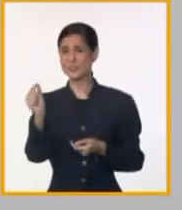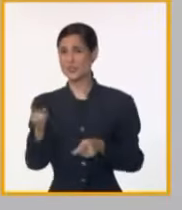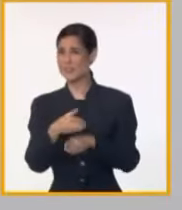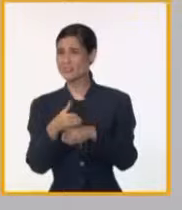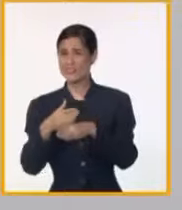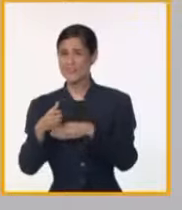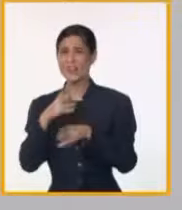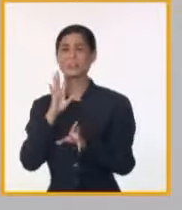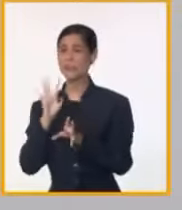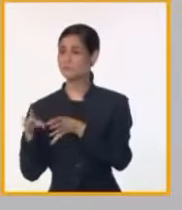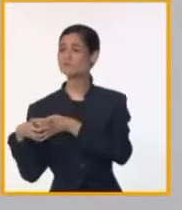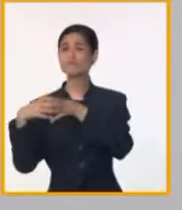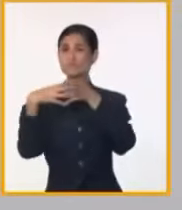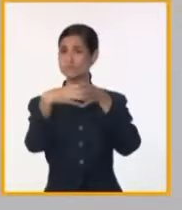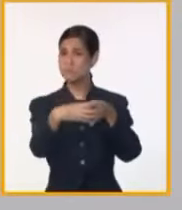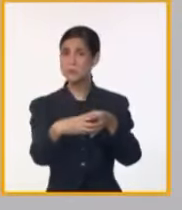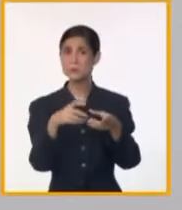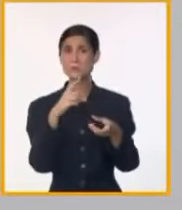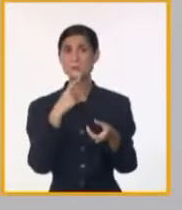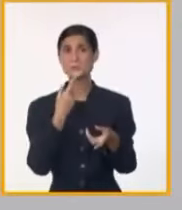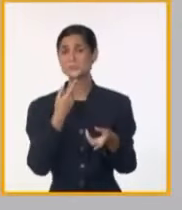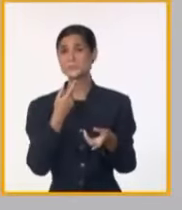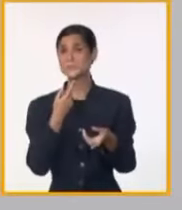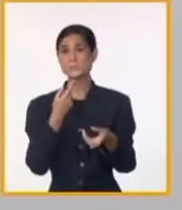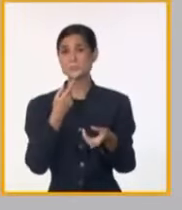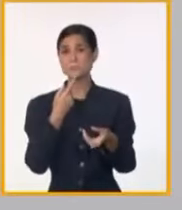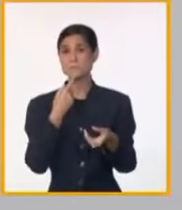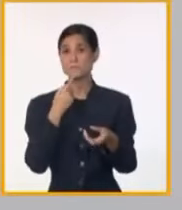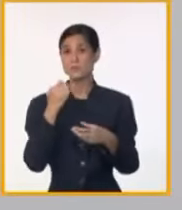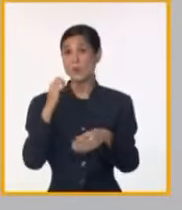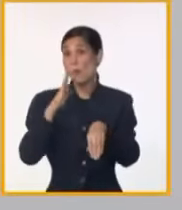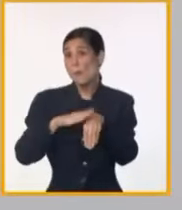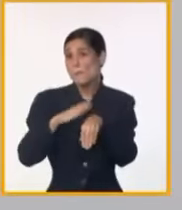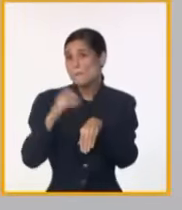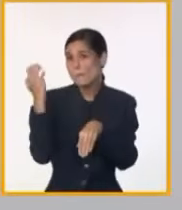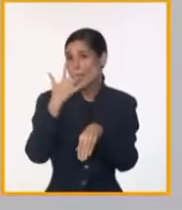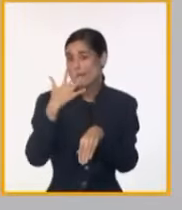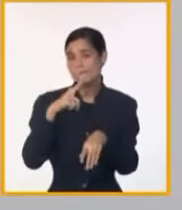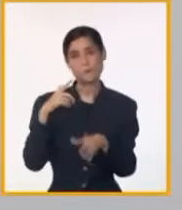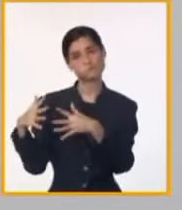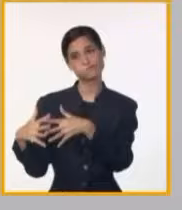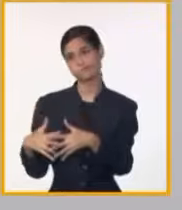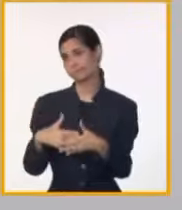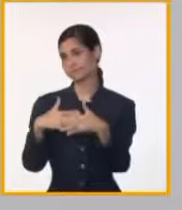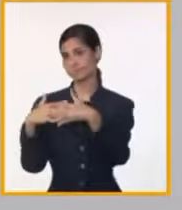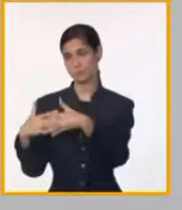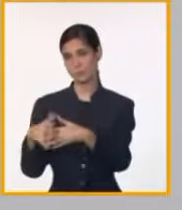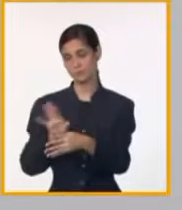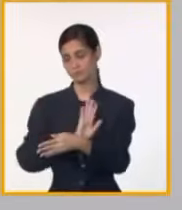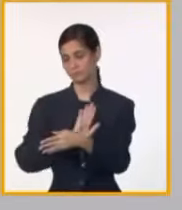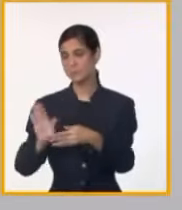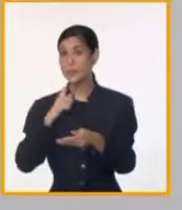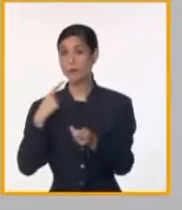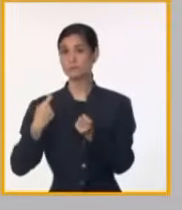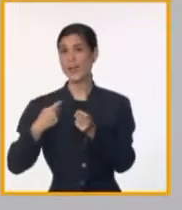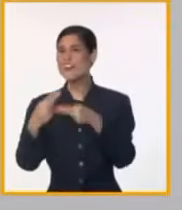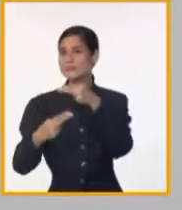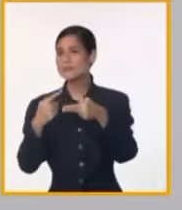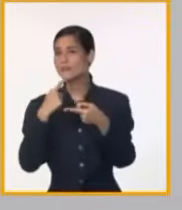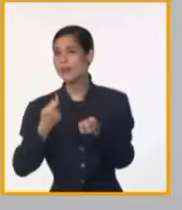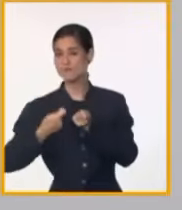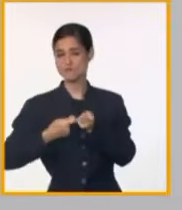la flota que tienen alrededor es decir y además han